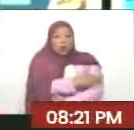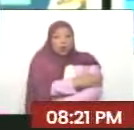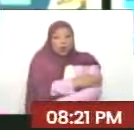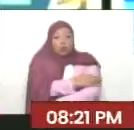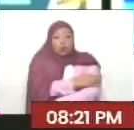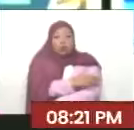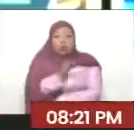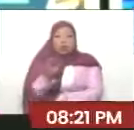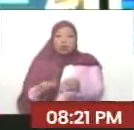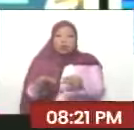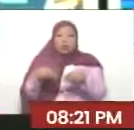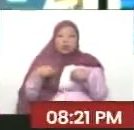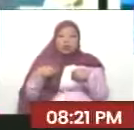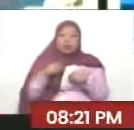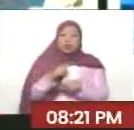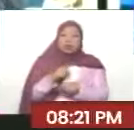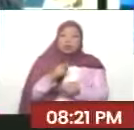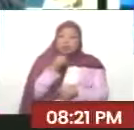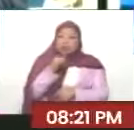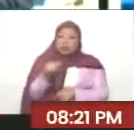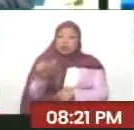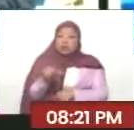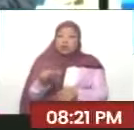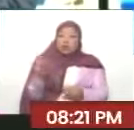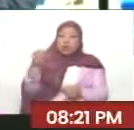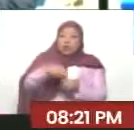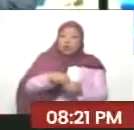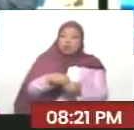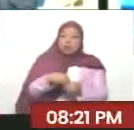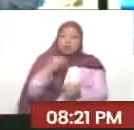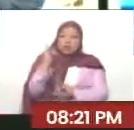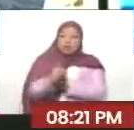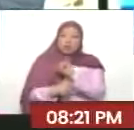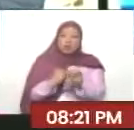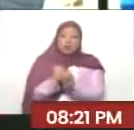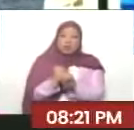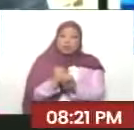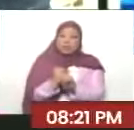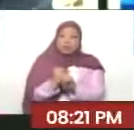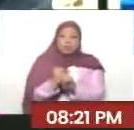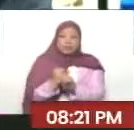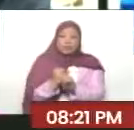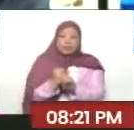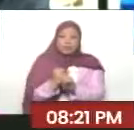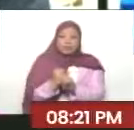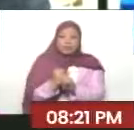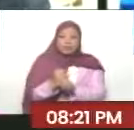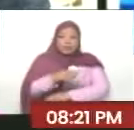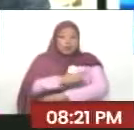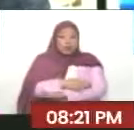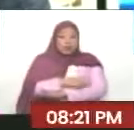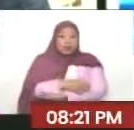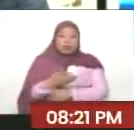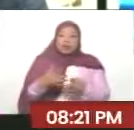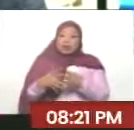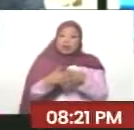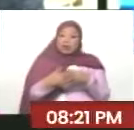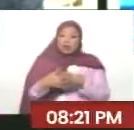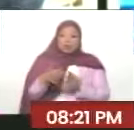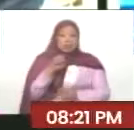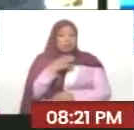que tenemos que aceptar la sentencia de la Corte, no pertenece a la Corte Internacional de Justicia. Son unos inmorales el gobierno de los Estados